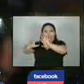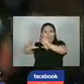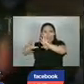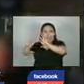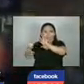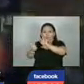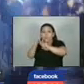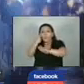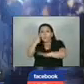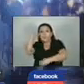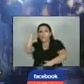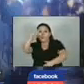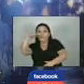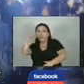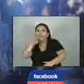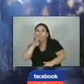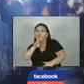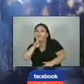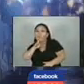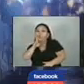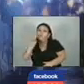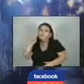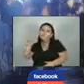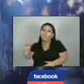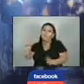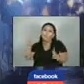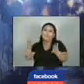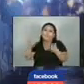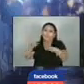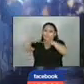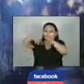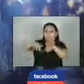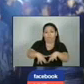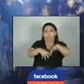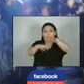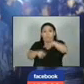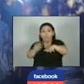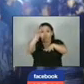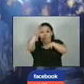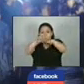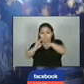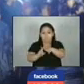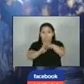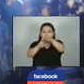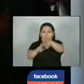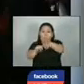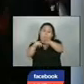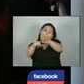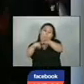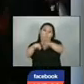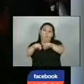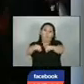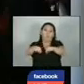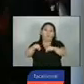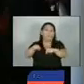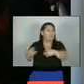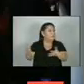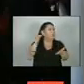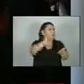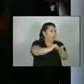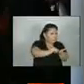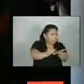hondureños dos pues lastimosamente fueron arrastrados y perdieron la vida constantemente se está teniendo estos